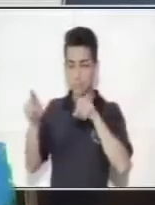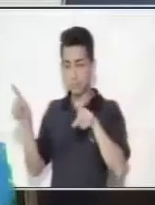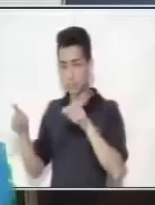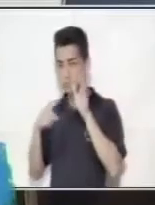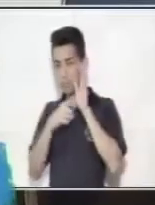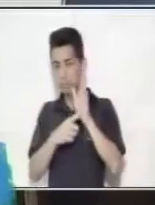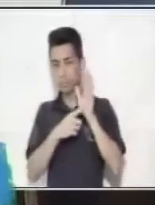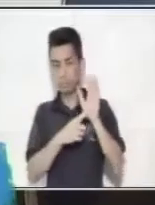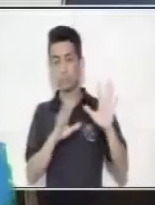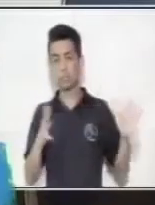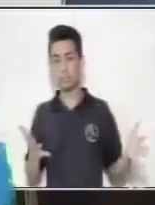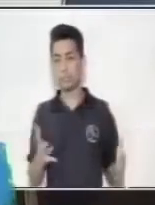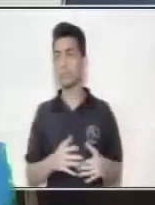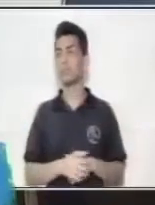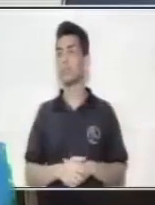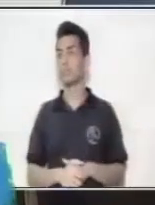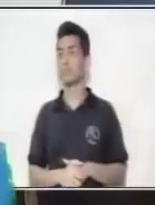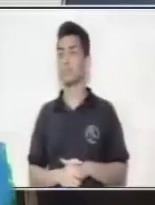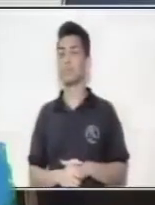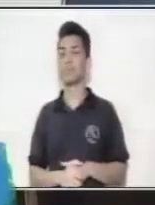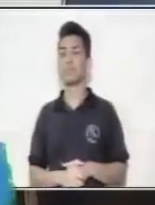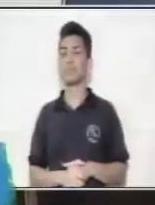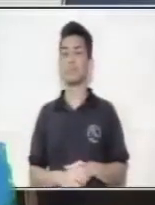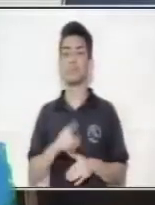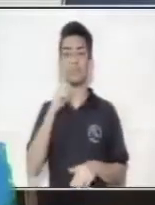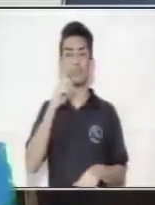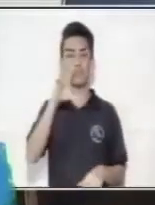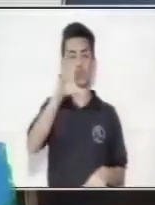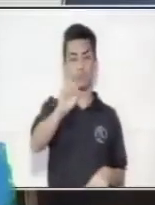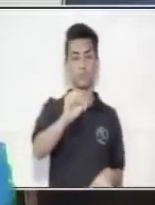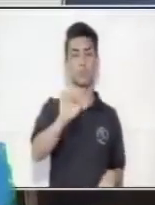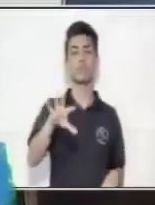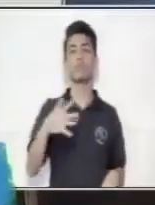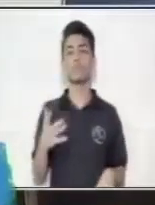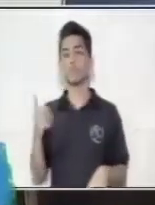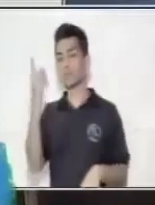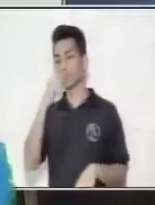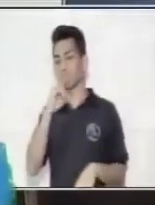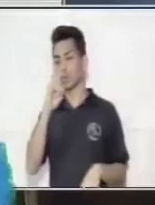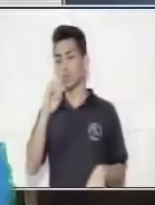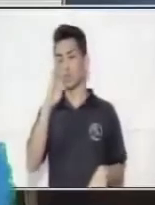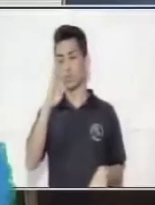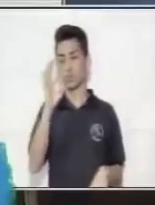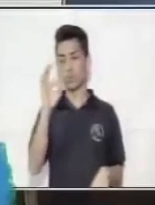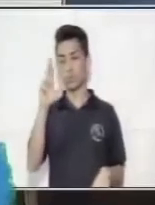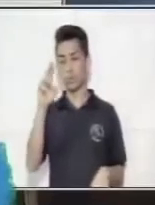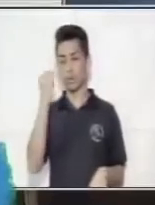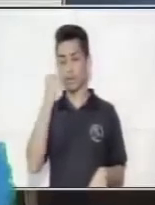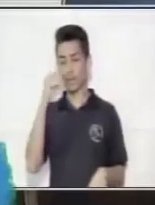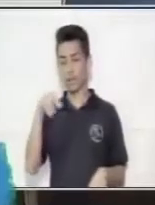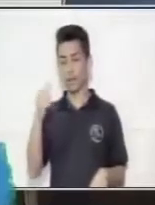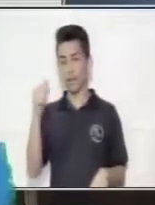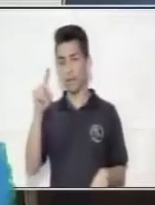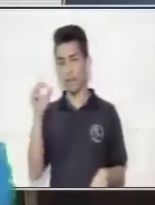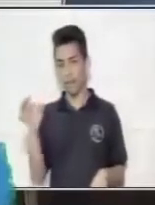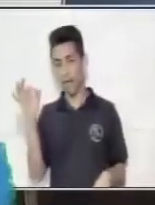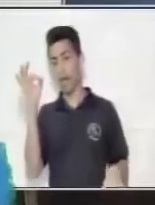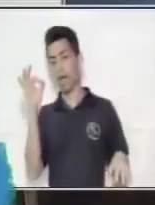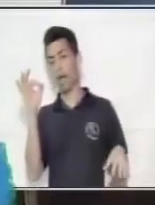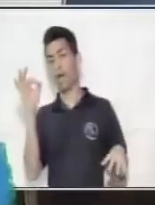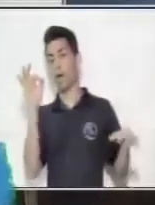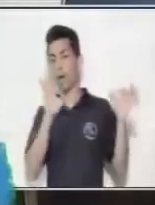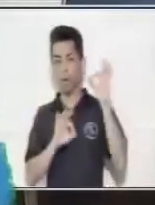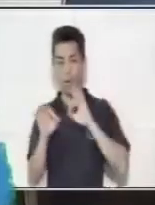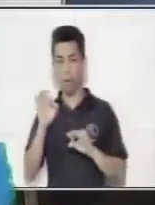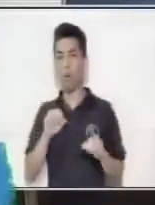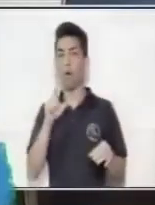oración compuesta va a ser que vamos a identificar si es subordinada o coordinada. Y esto lo vamos a hacer